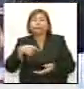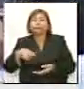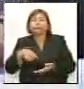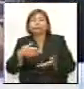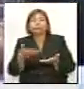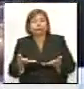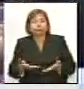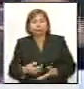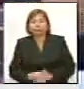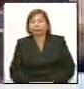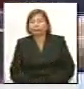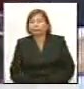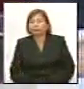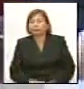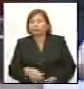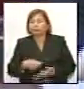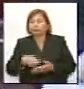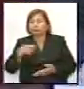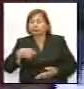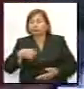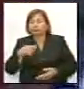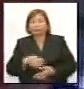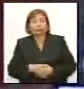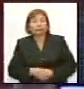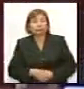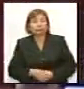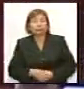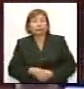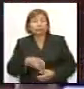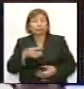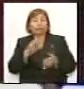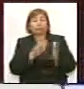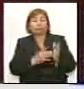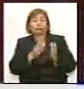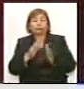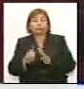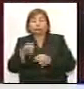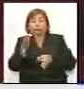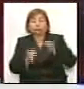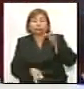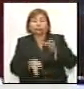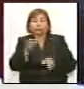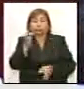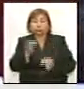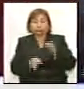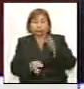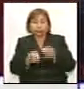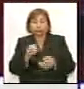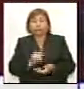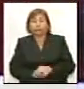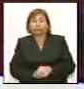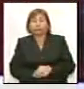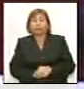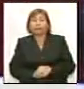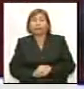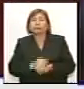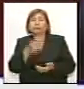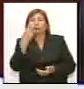pagar los alquileres, el procedimiento judicial de desalojo demora